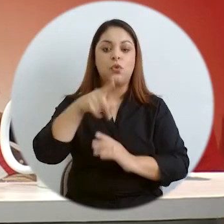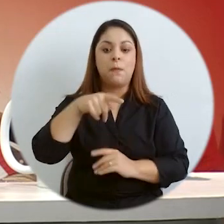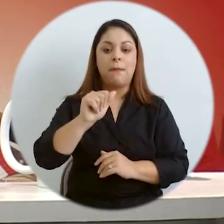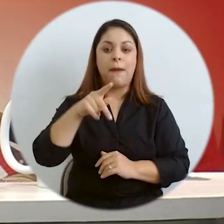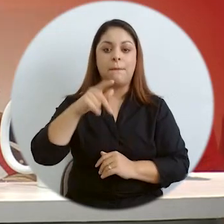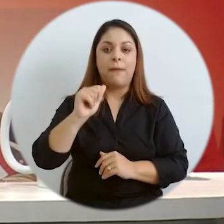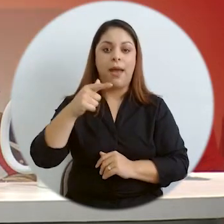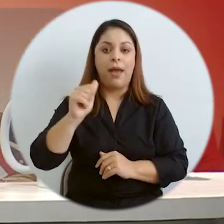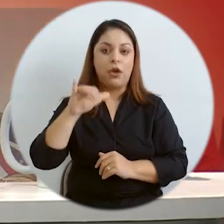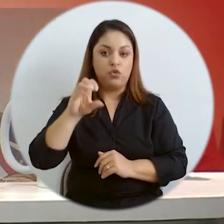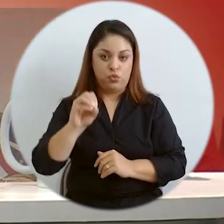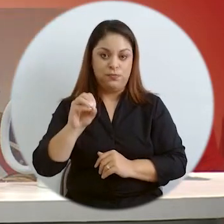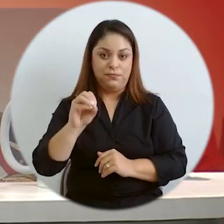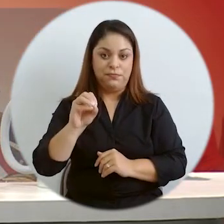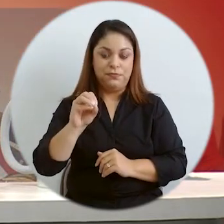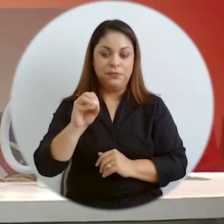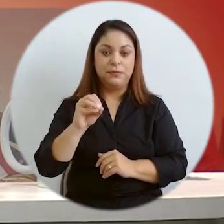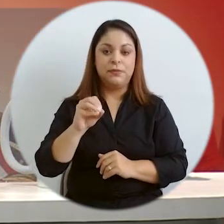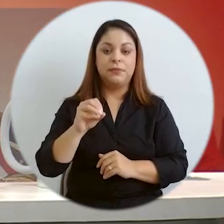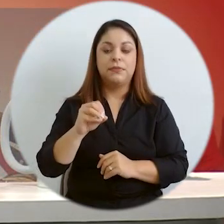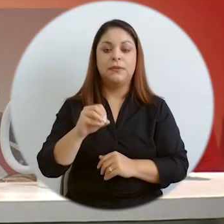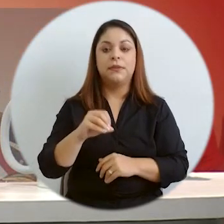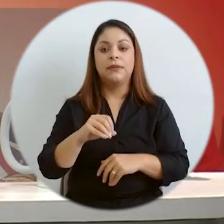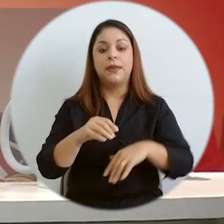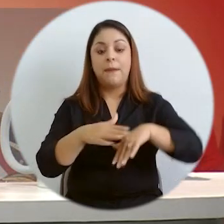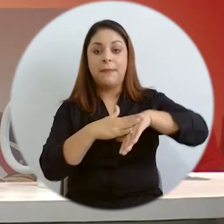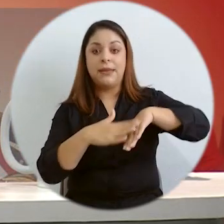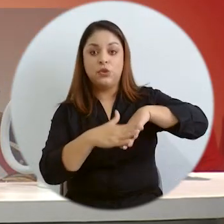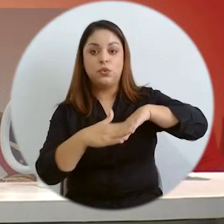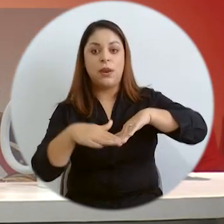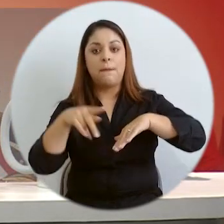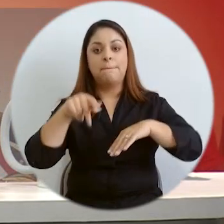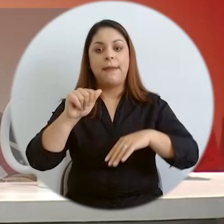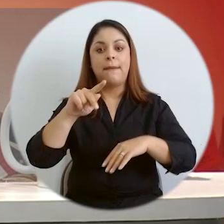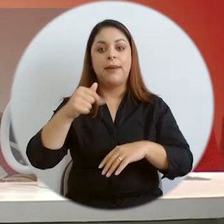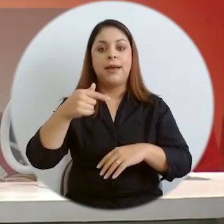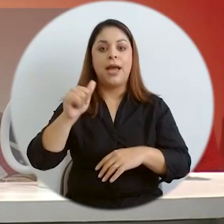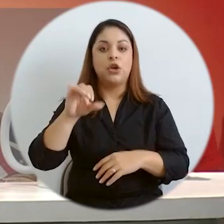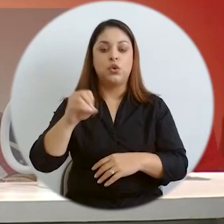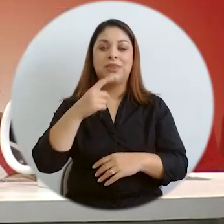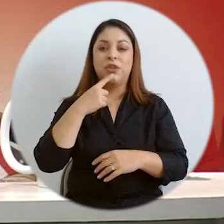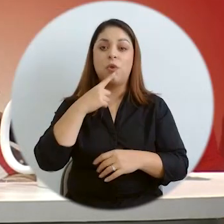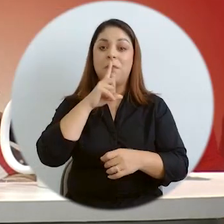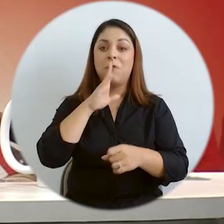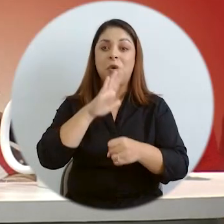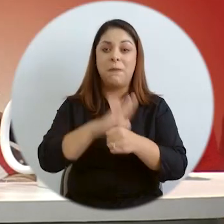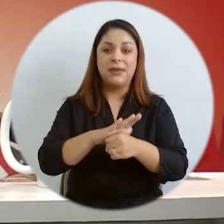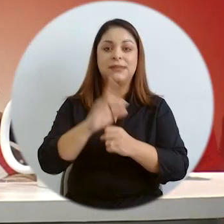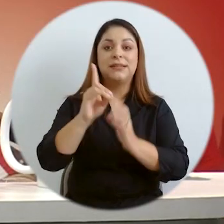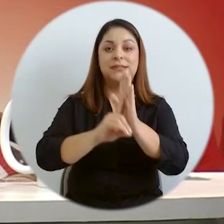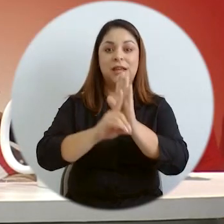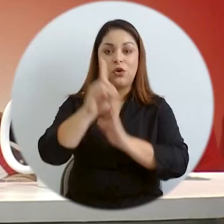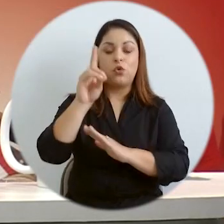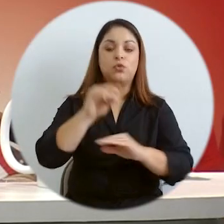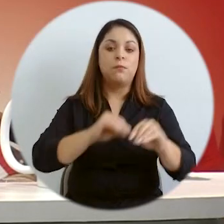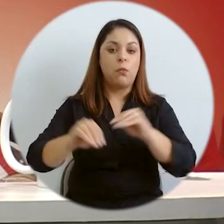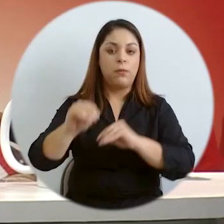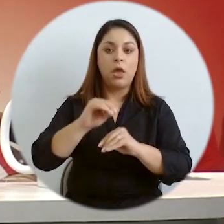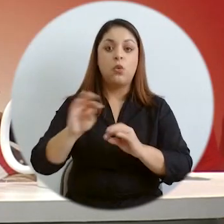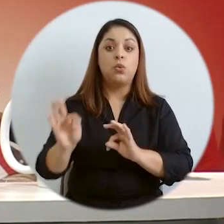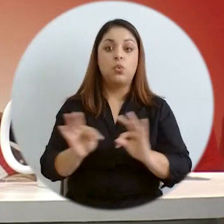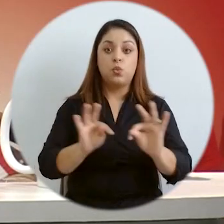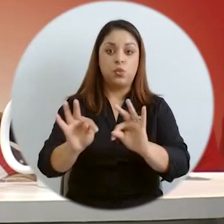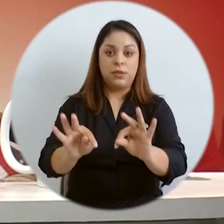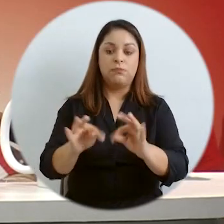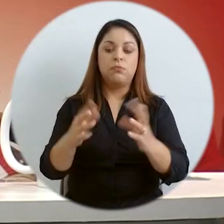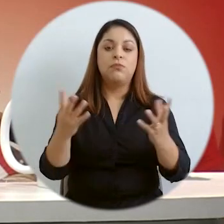la península de Papagayo, hace 20 años se ofreció como una promesa de desarrollo inmobiliario turístico